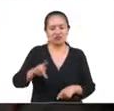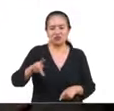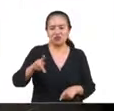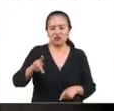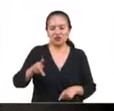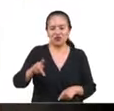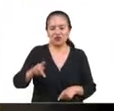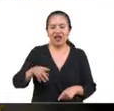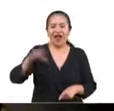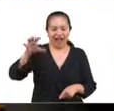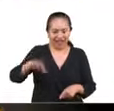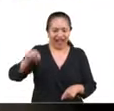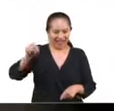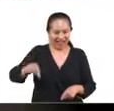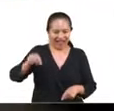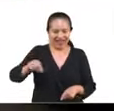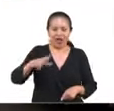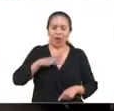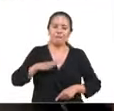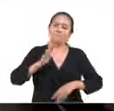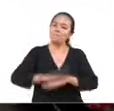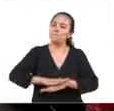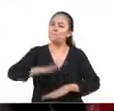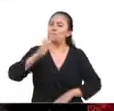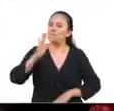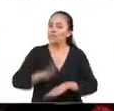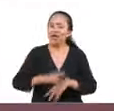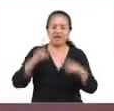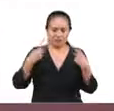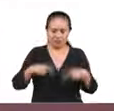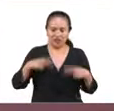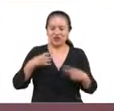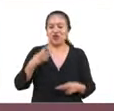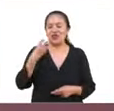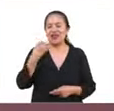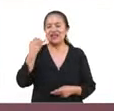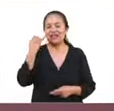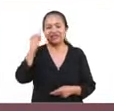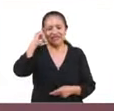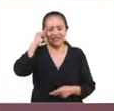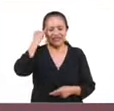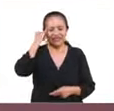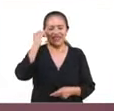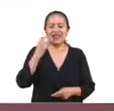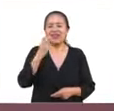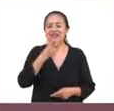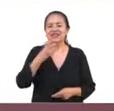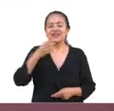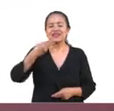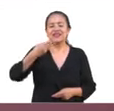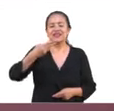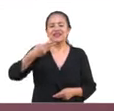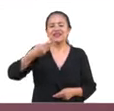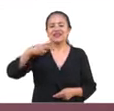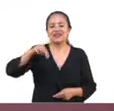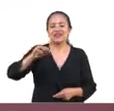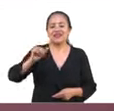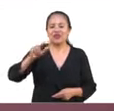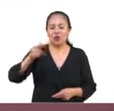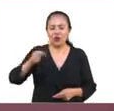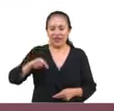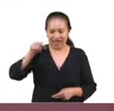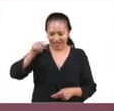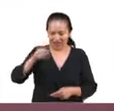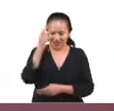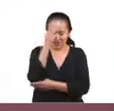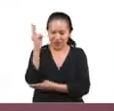esta alcaldía es donde más hablantes de náhuatl hay. Aquí en Milpalta estuvo Zapata